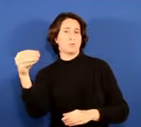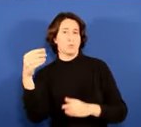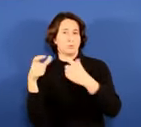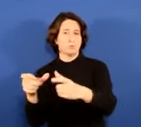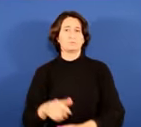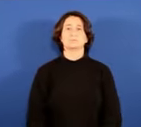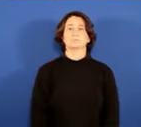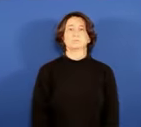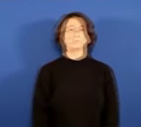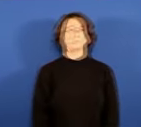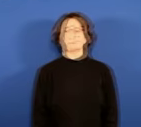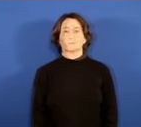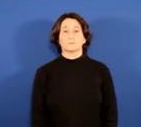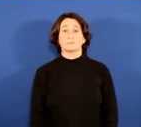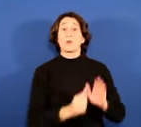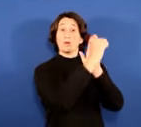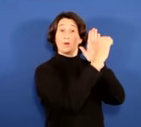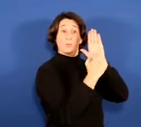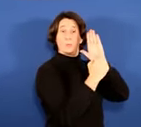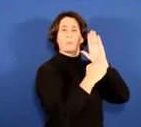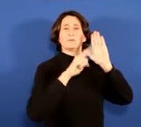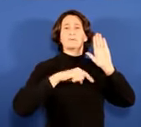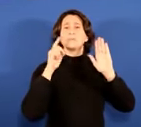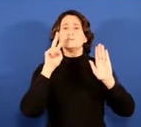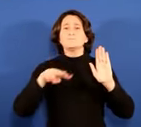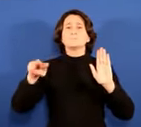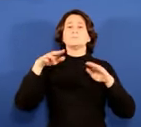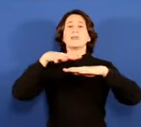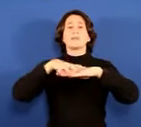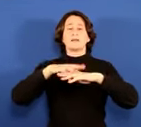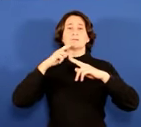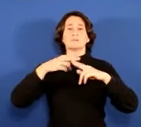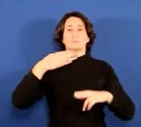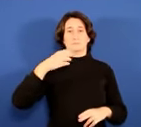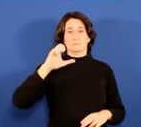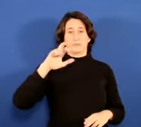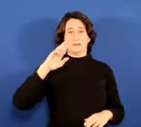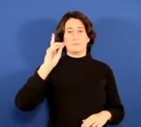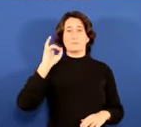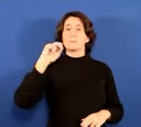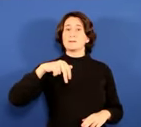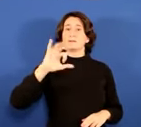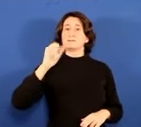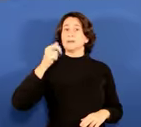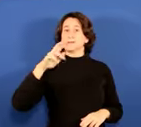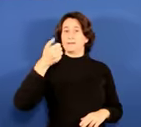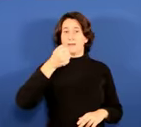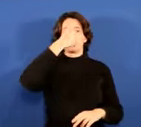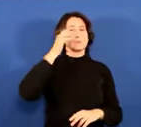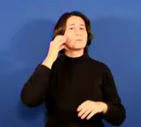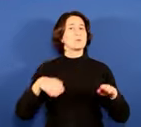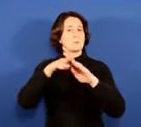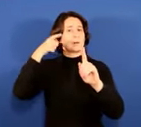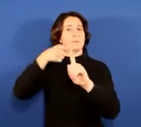por la igualdad bajo la coordinación de Eudel y el impulso de todas las instituciones vascas. Uno de los actos principales es